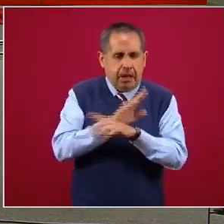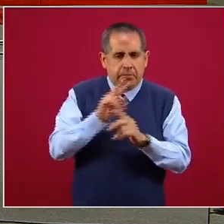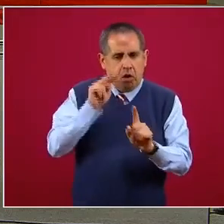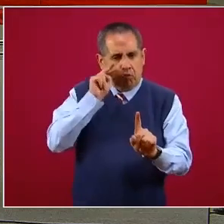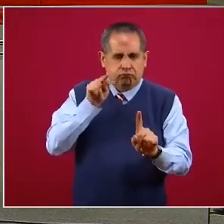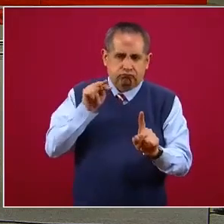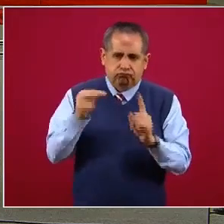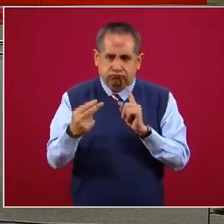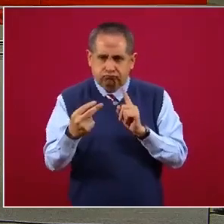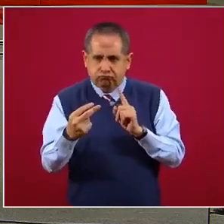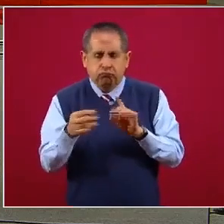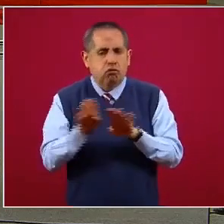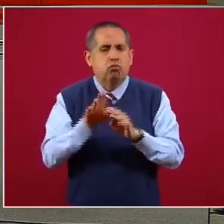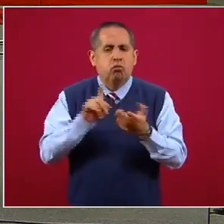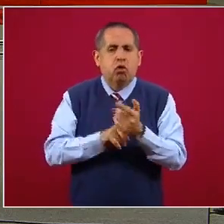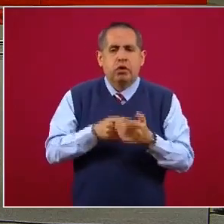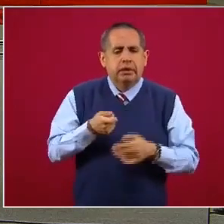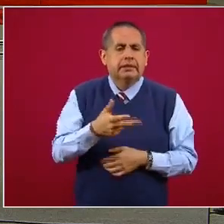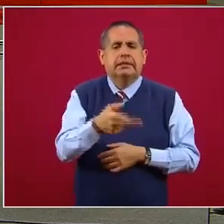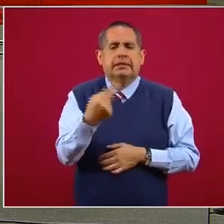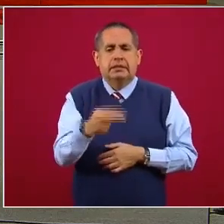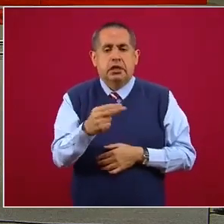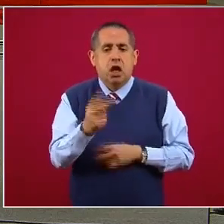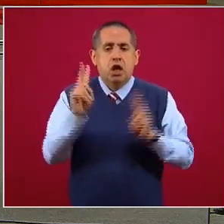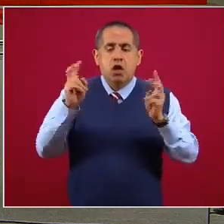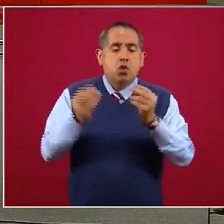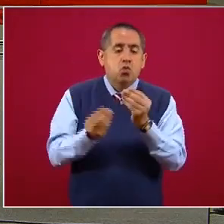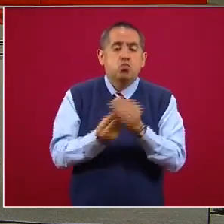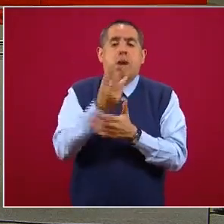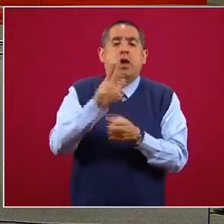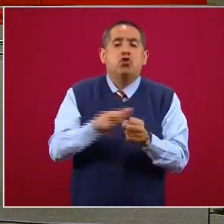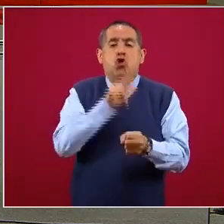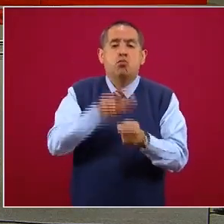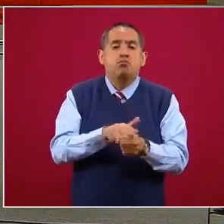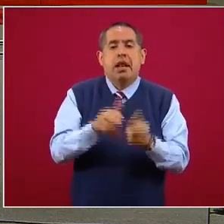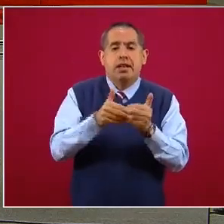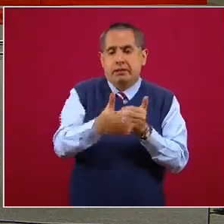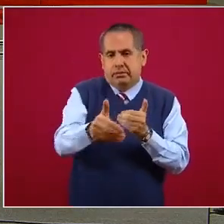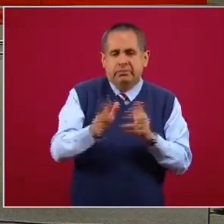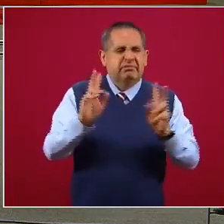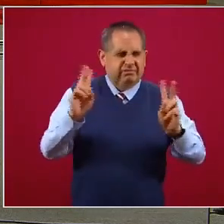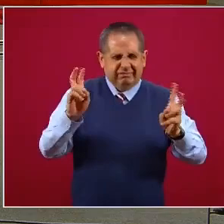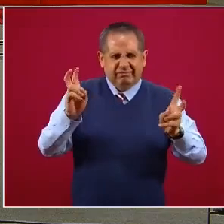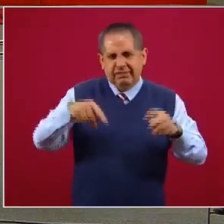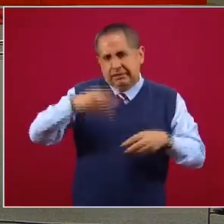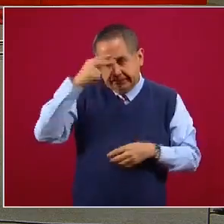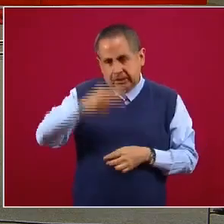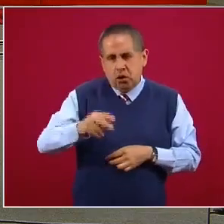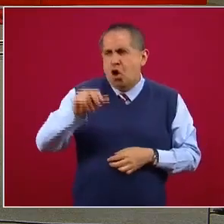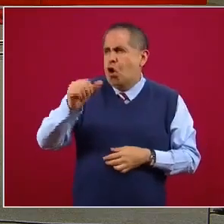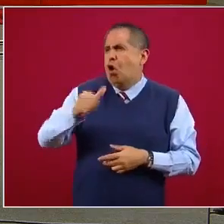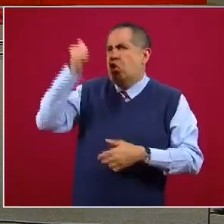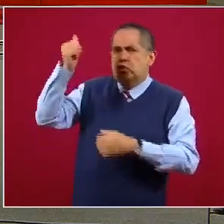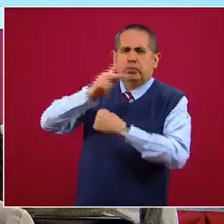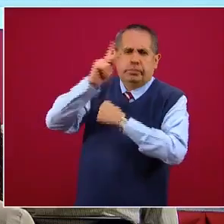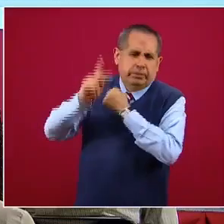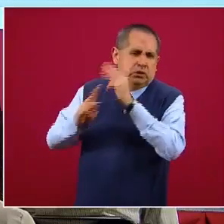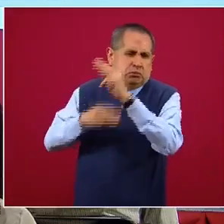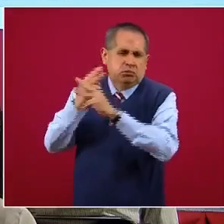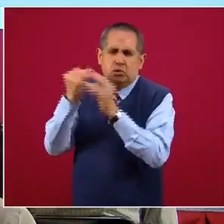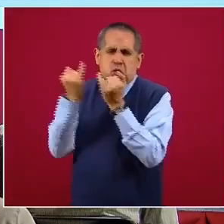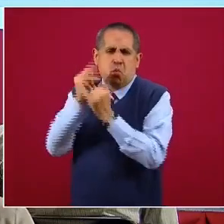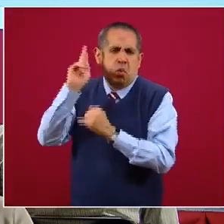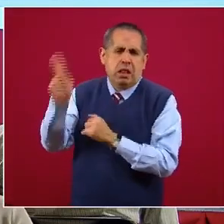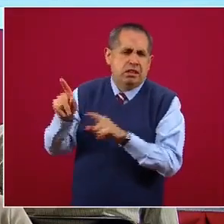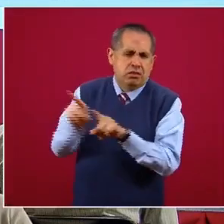enfoque al proceso de lo que hemos denominado nueva normalidad. Así se ha denominado en México, también en otras partes del mundo.